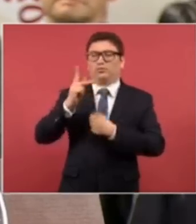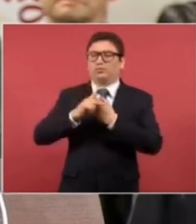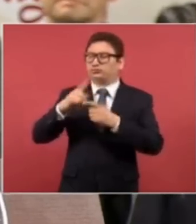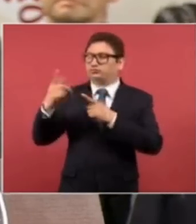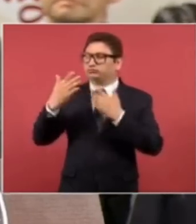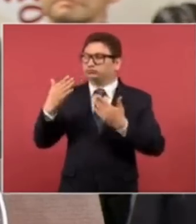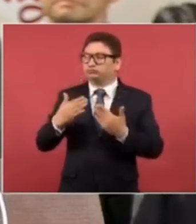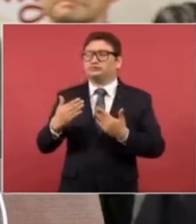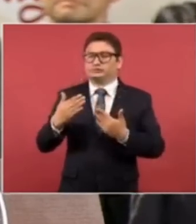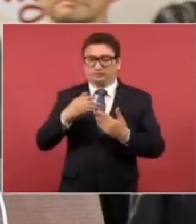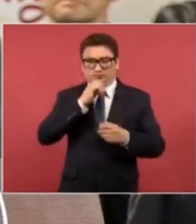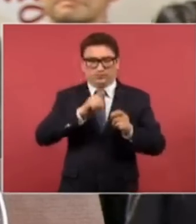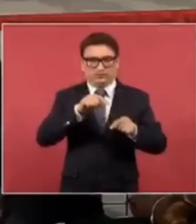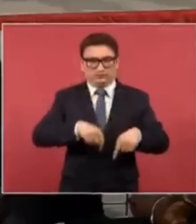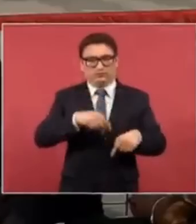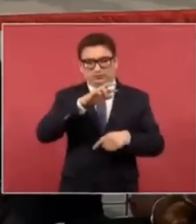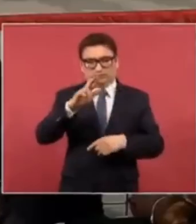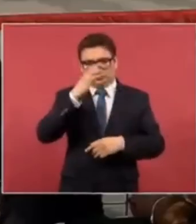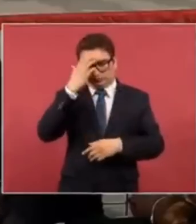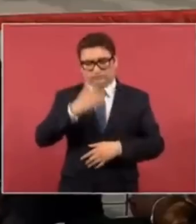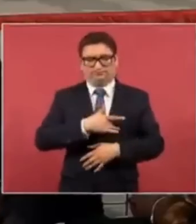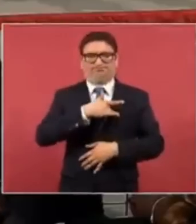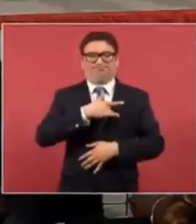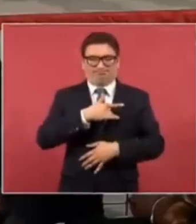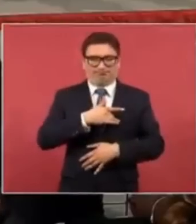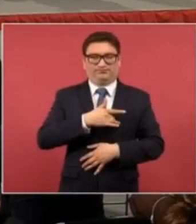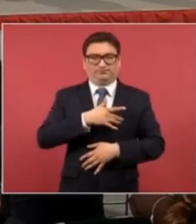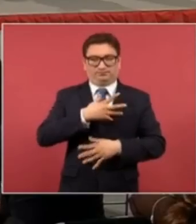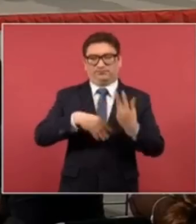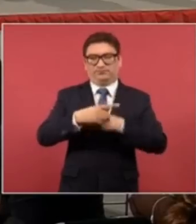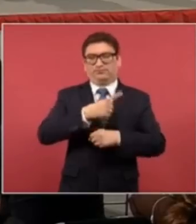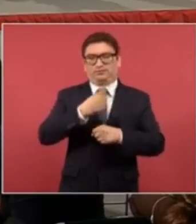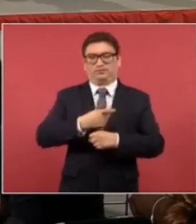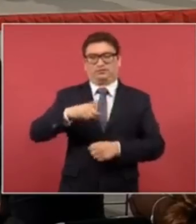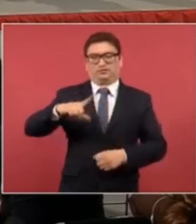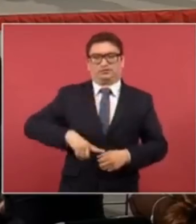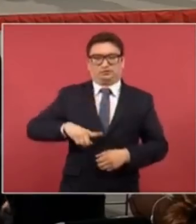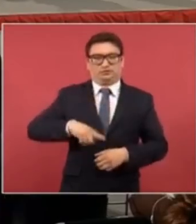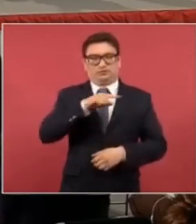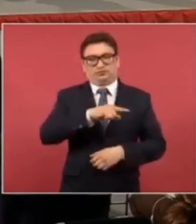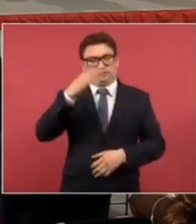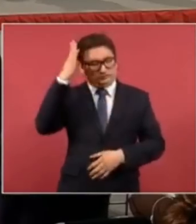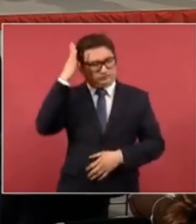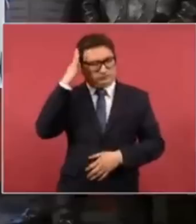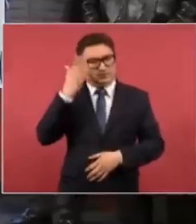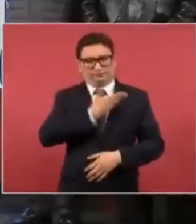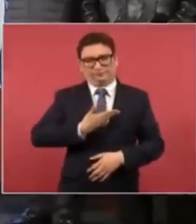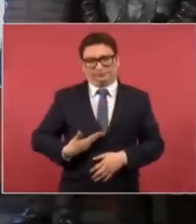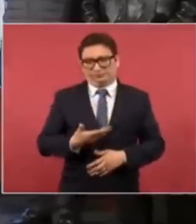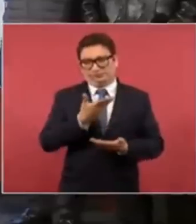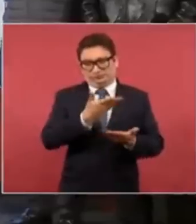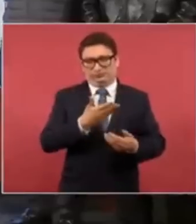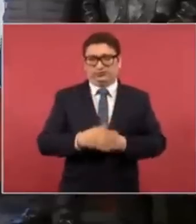del 20%. Antes de que veamos el video, yo quiero hacer un comentario y no digan que